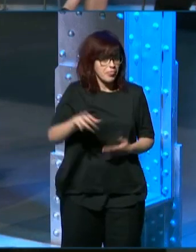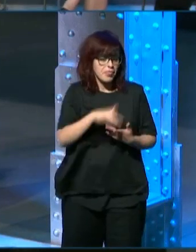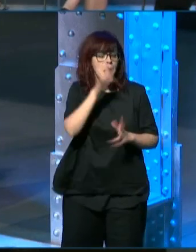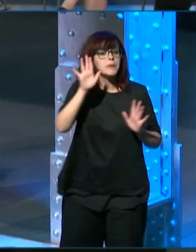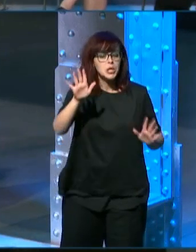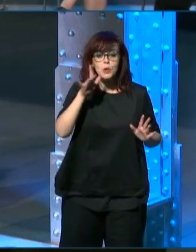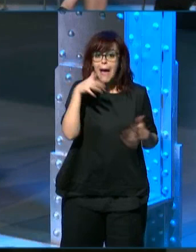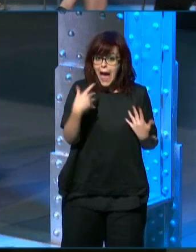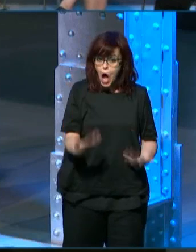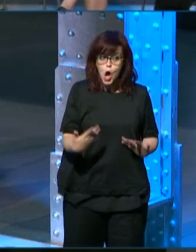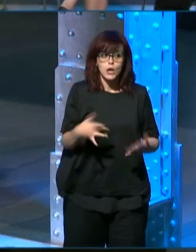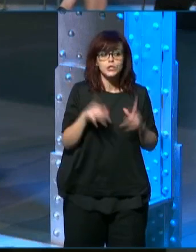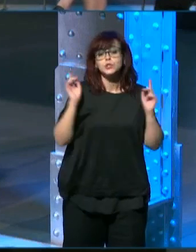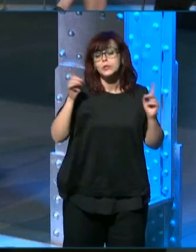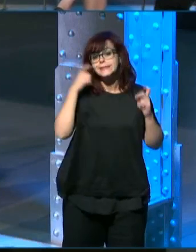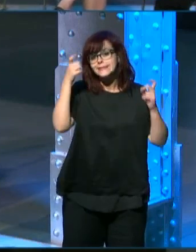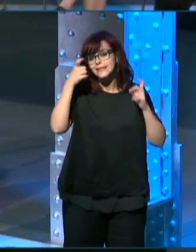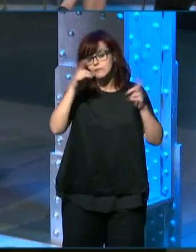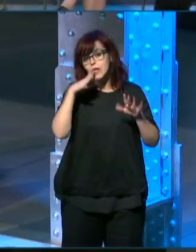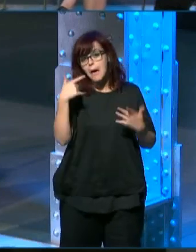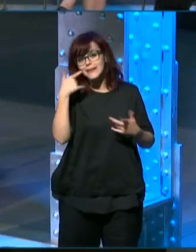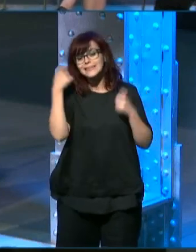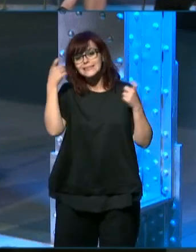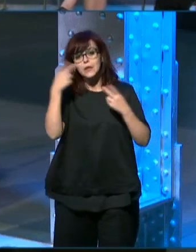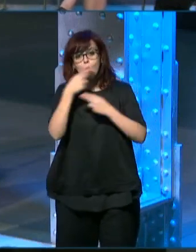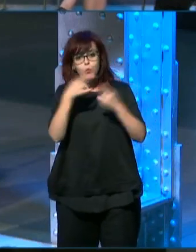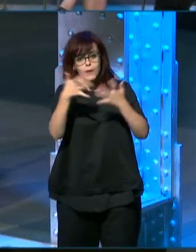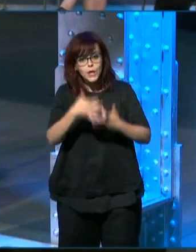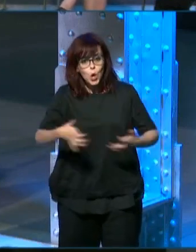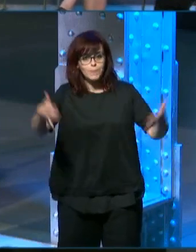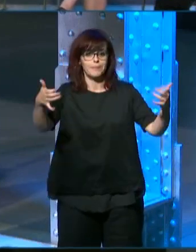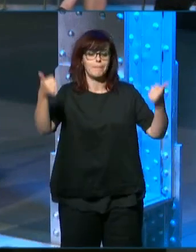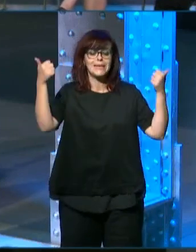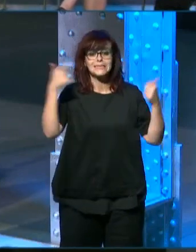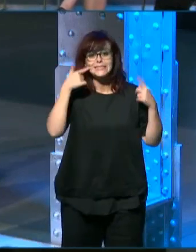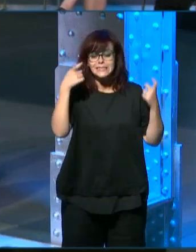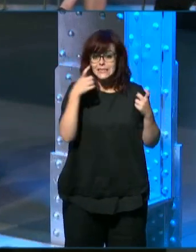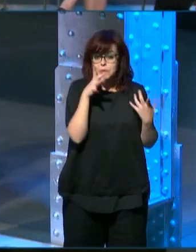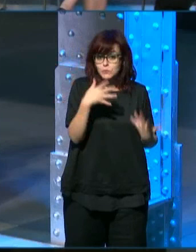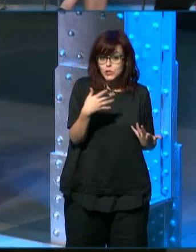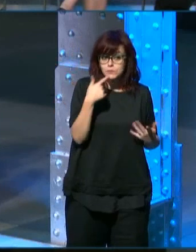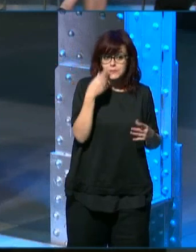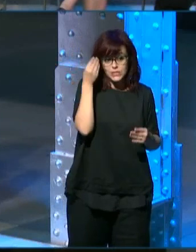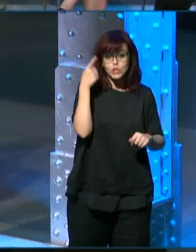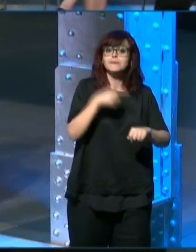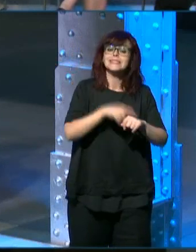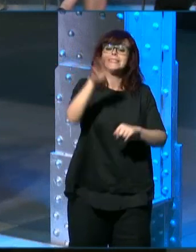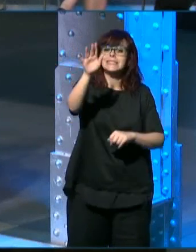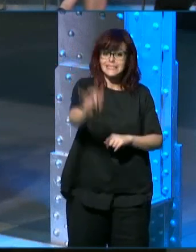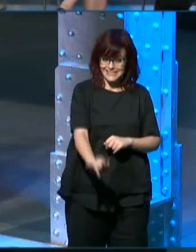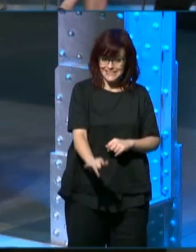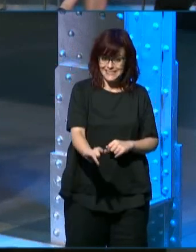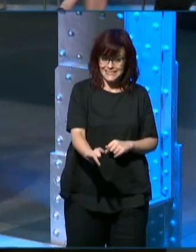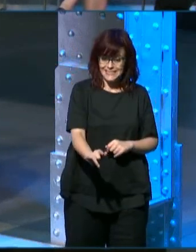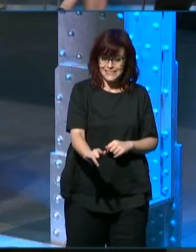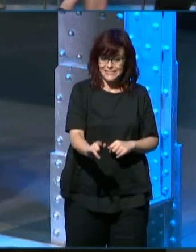pero por ahora eso, luego intentaremos llevarlo a un público más amplio. Bueno, pues creo que ahora sí vamos